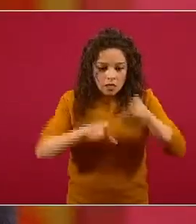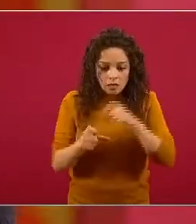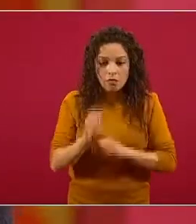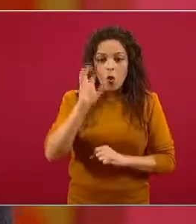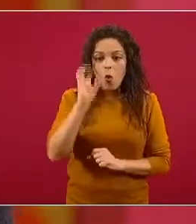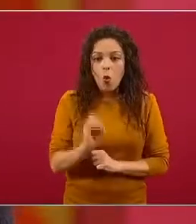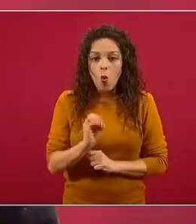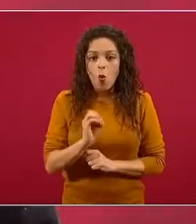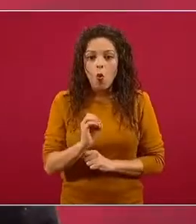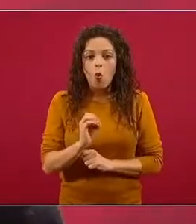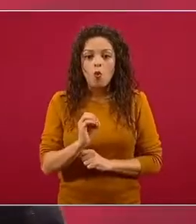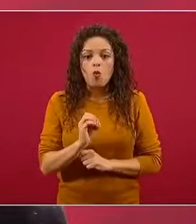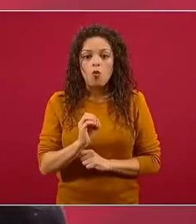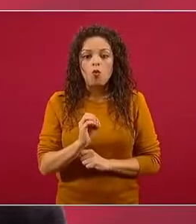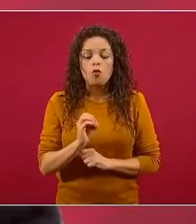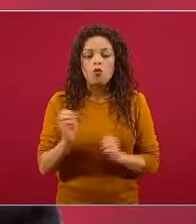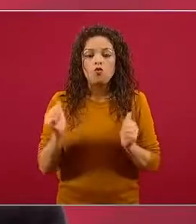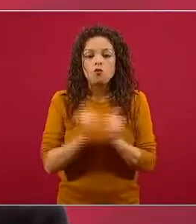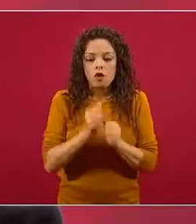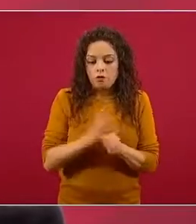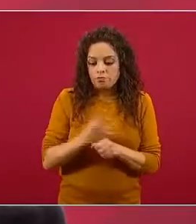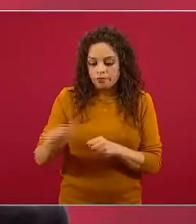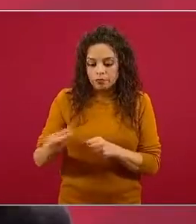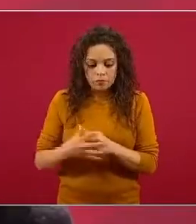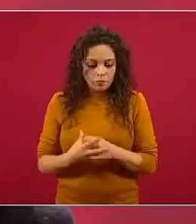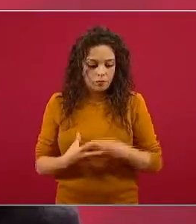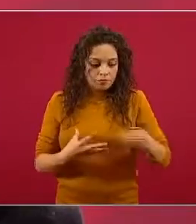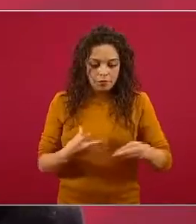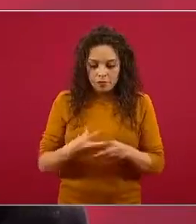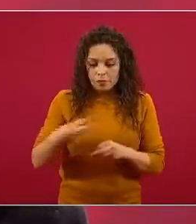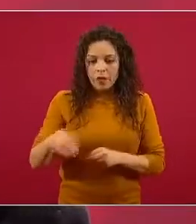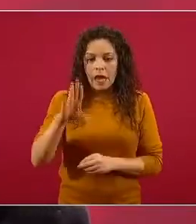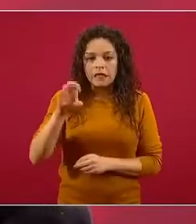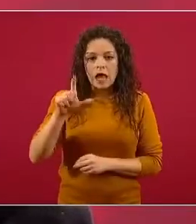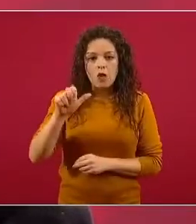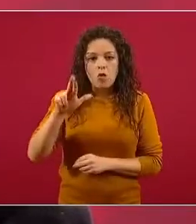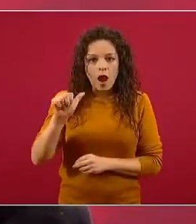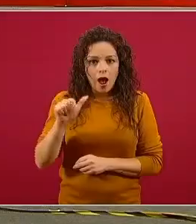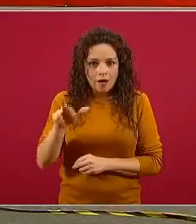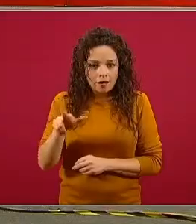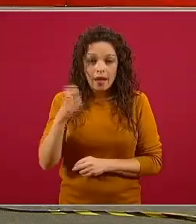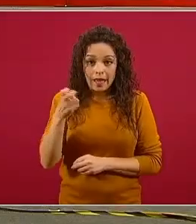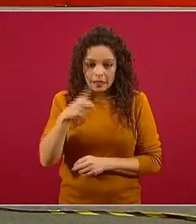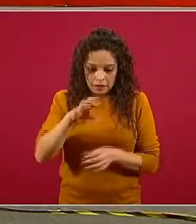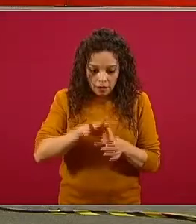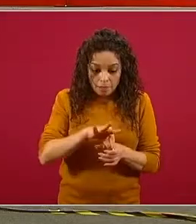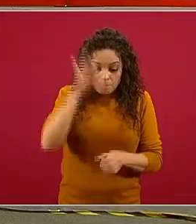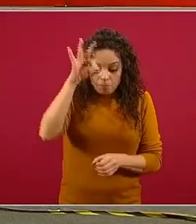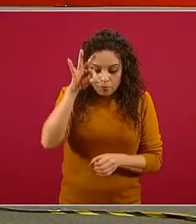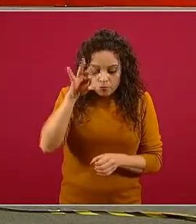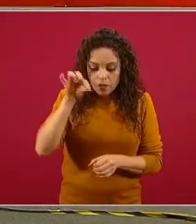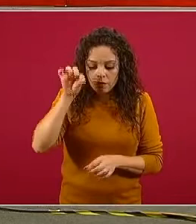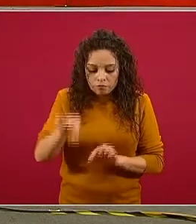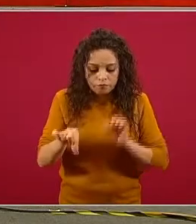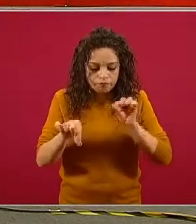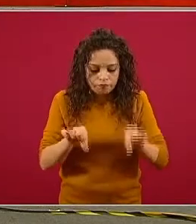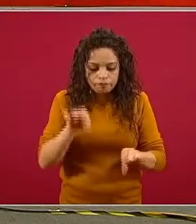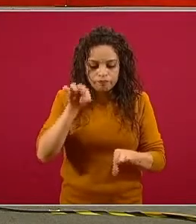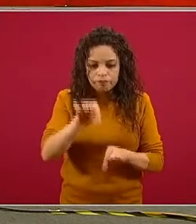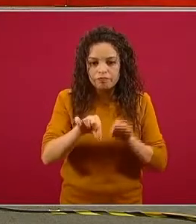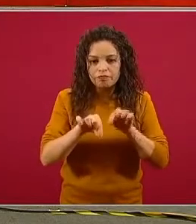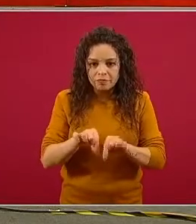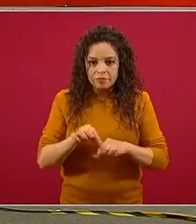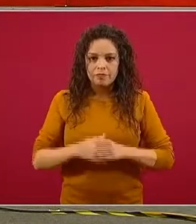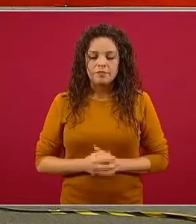transferencia entre células, por ejemplo. Se hacían cultivos de células y a través de ellos se iban cosechando, lo voy a decir de